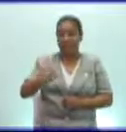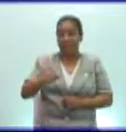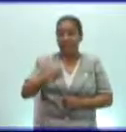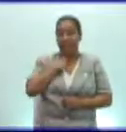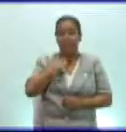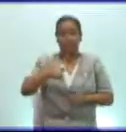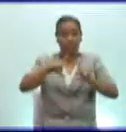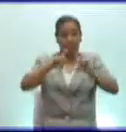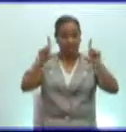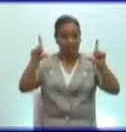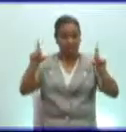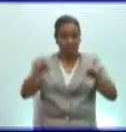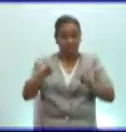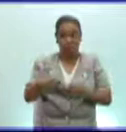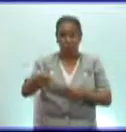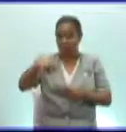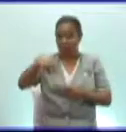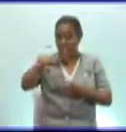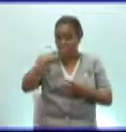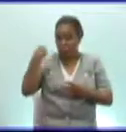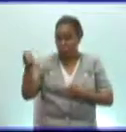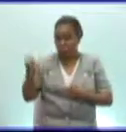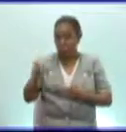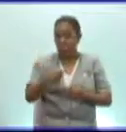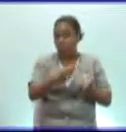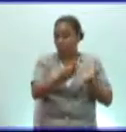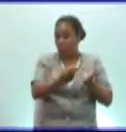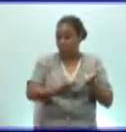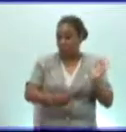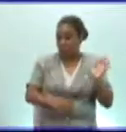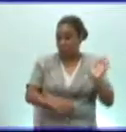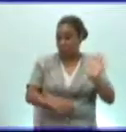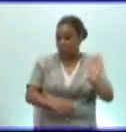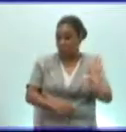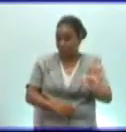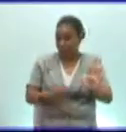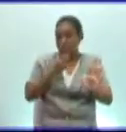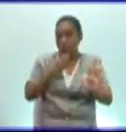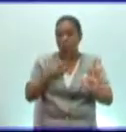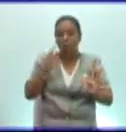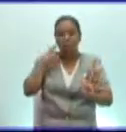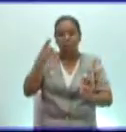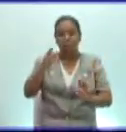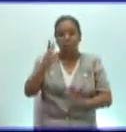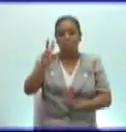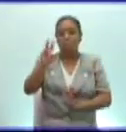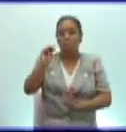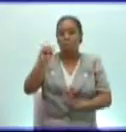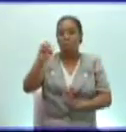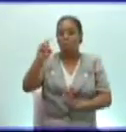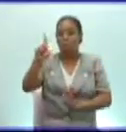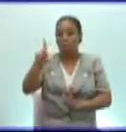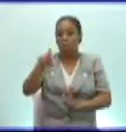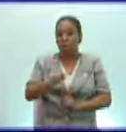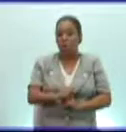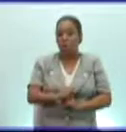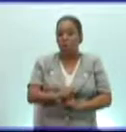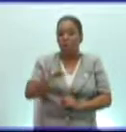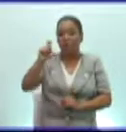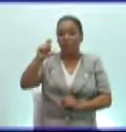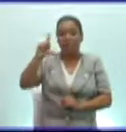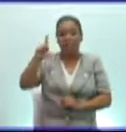representado, cómo aparecen 2 moles de ion cloruro, porque la